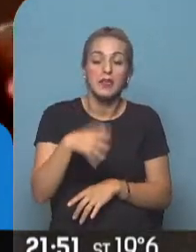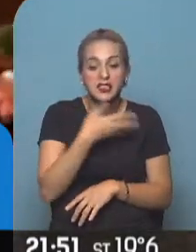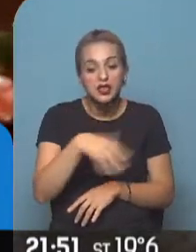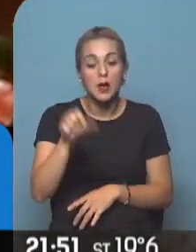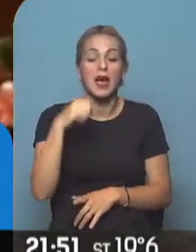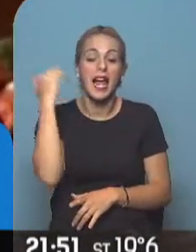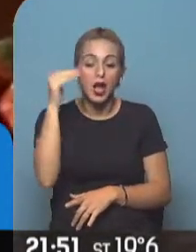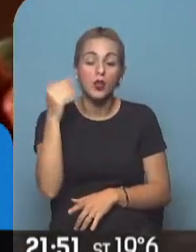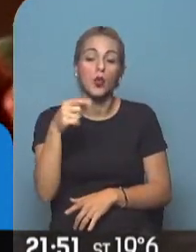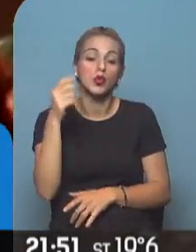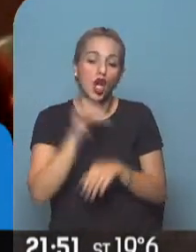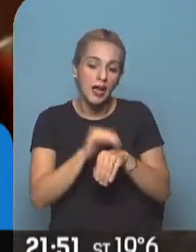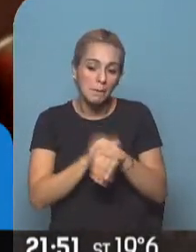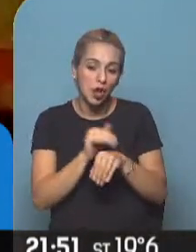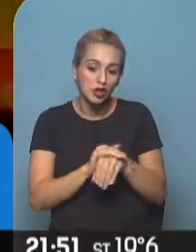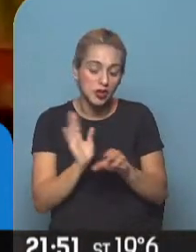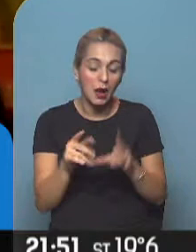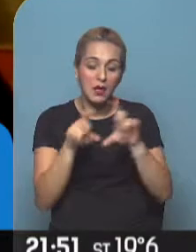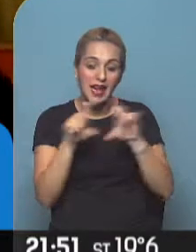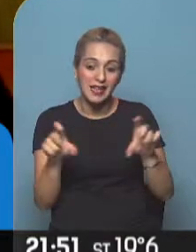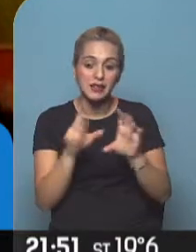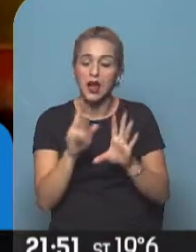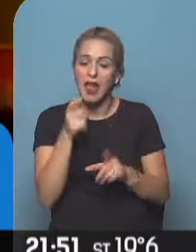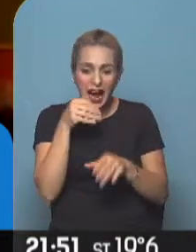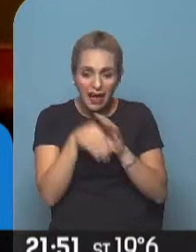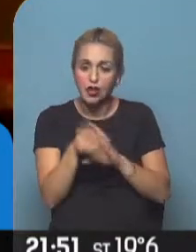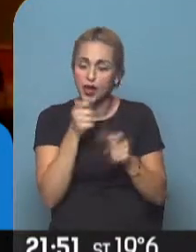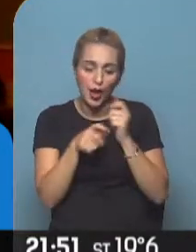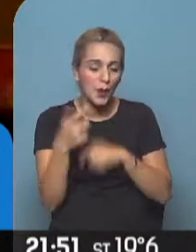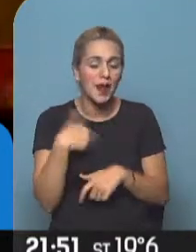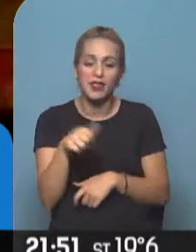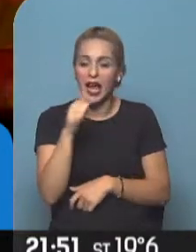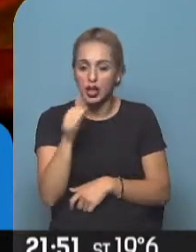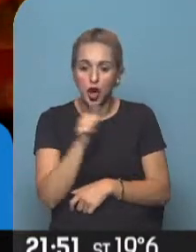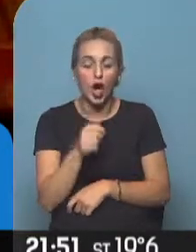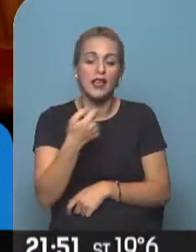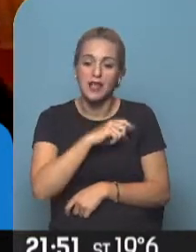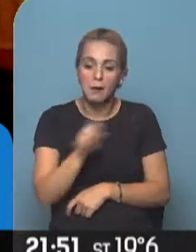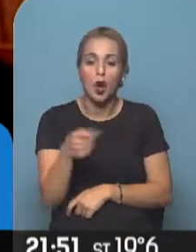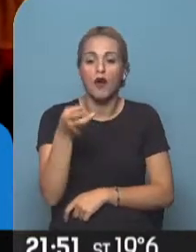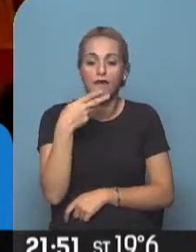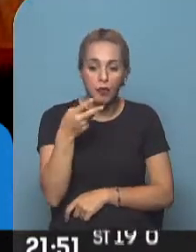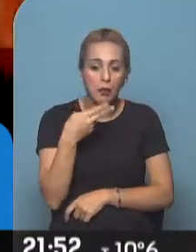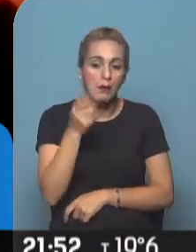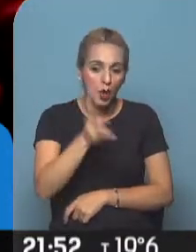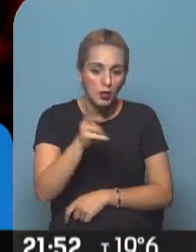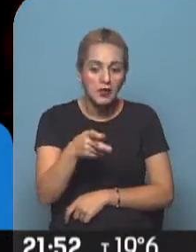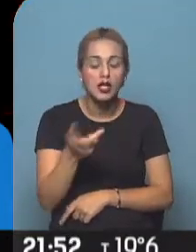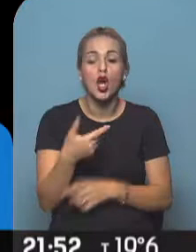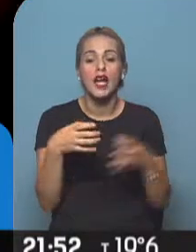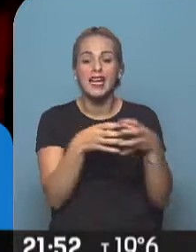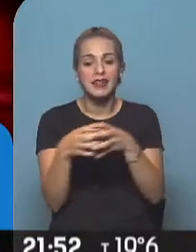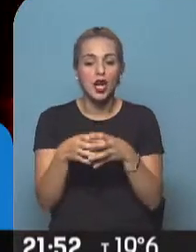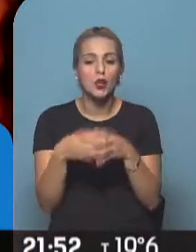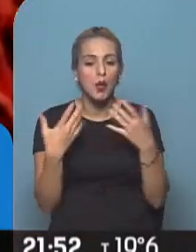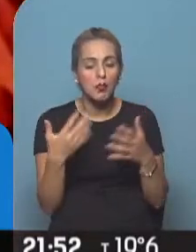su entrada correspondiente. No se venderán bebidas alcohólicas, por supuesto, no estará permitido fumar y la banda sugiere que